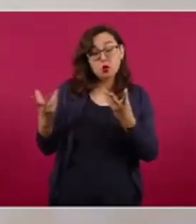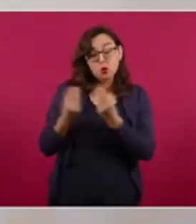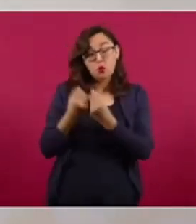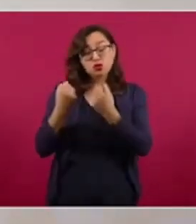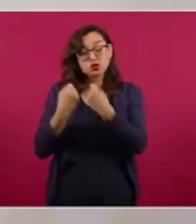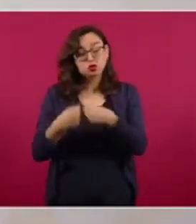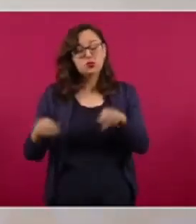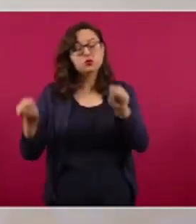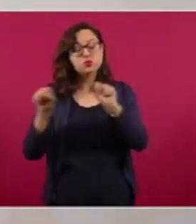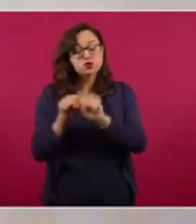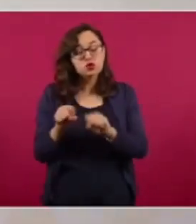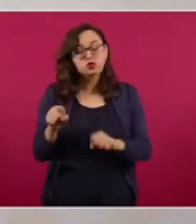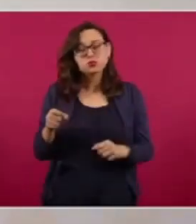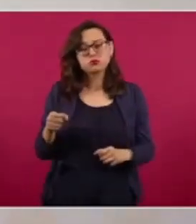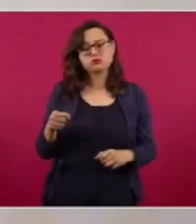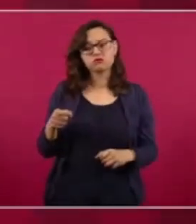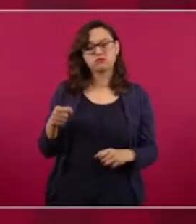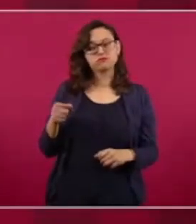entonces